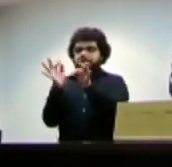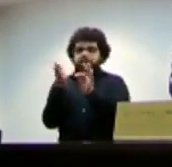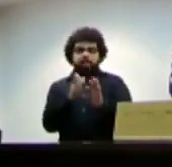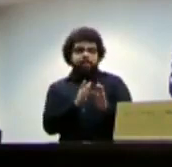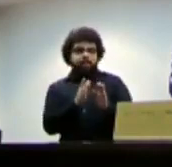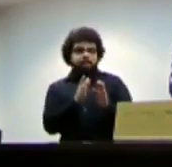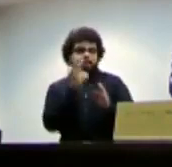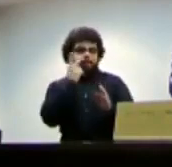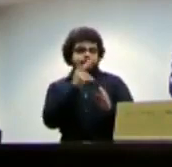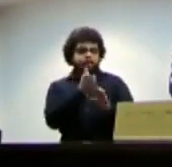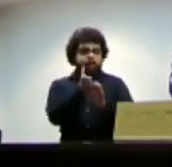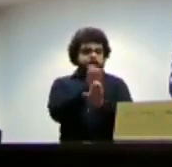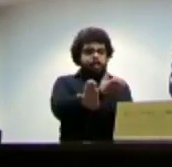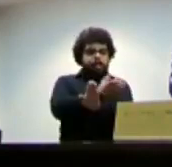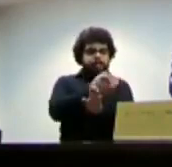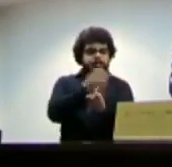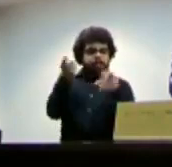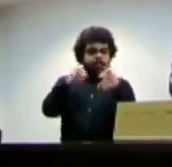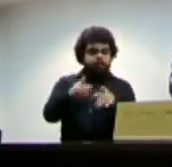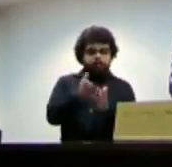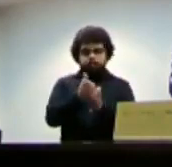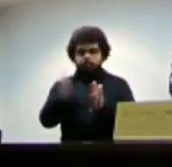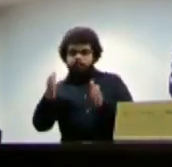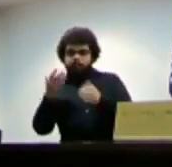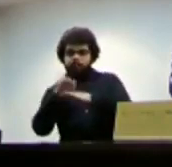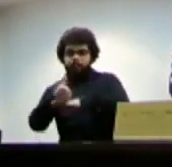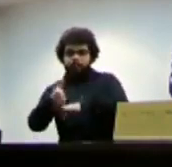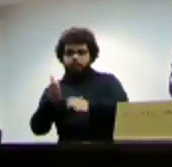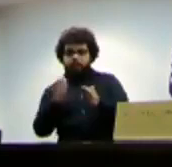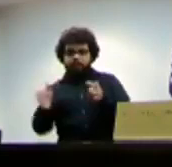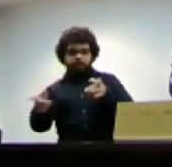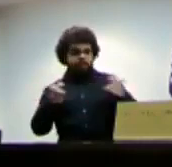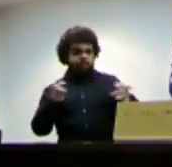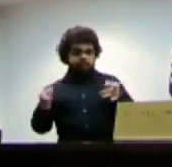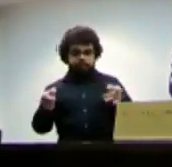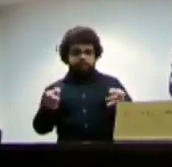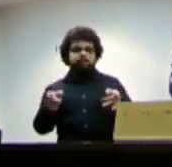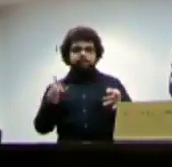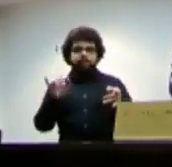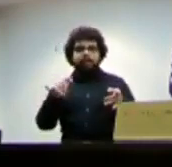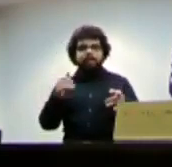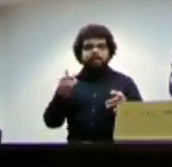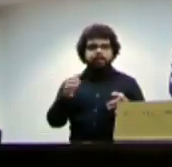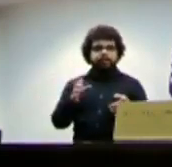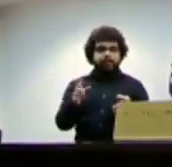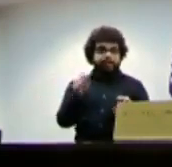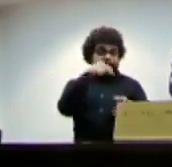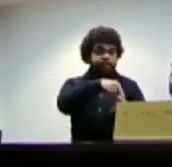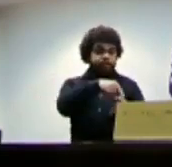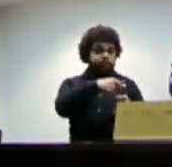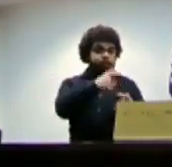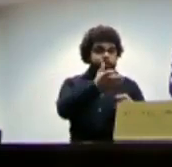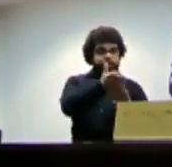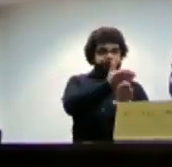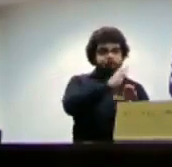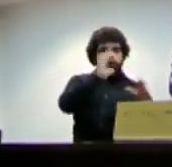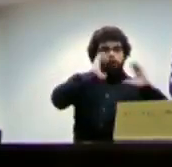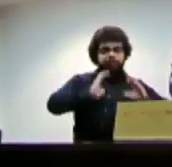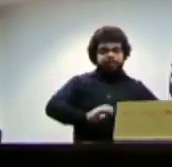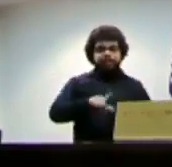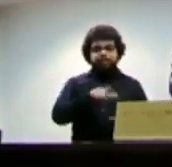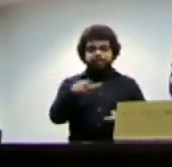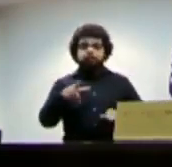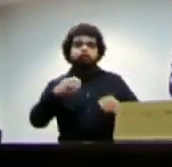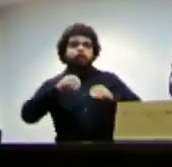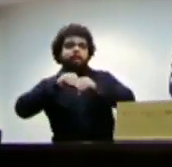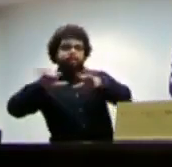después del evento, y esos son los clientes que son por generación y los clientes anteriores son por transmisión y distribución. ¿Por